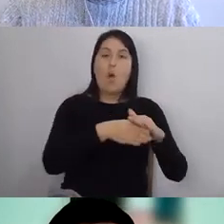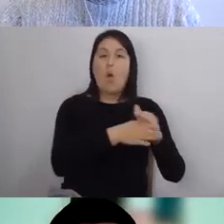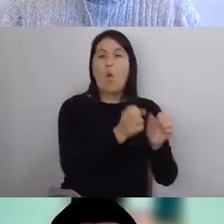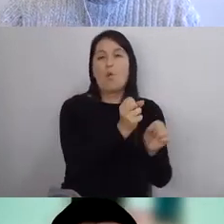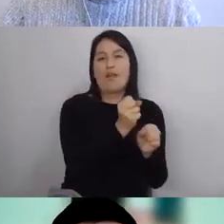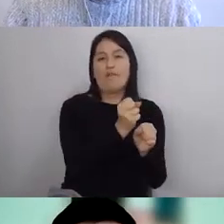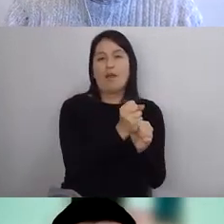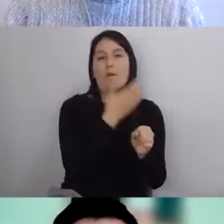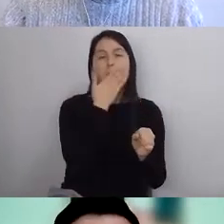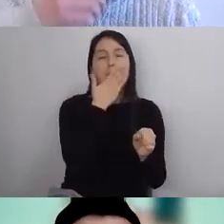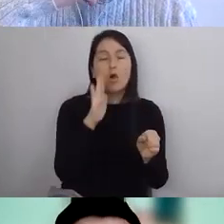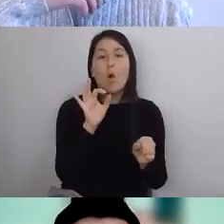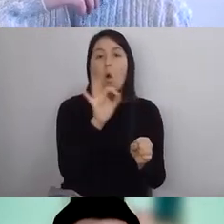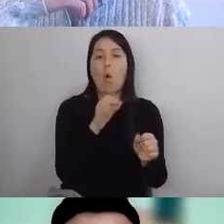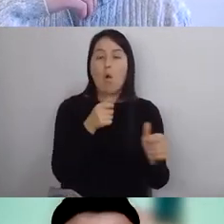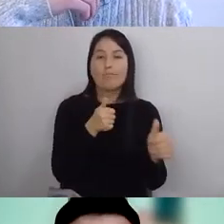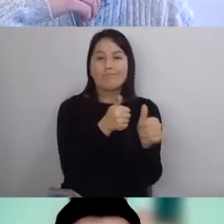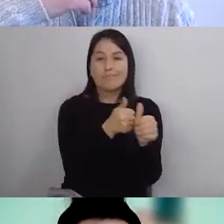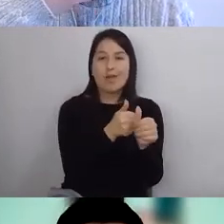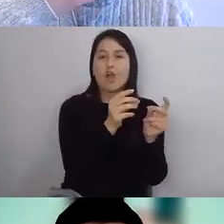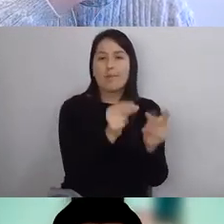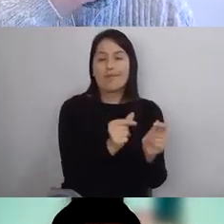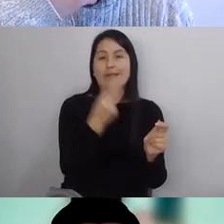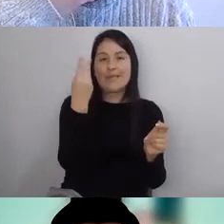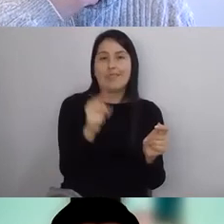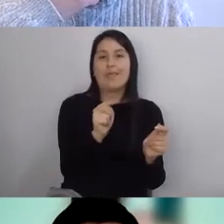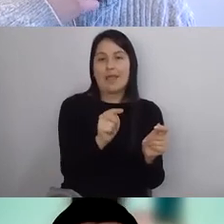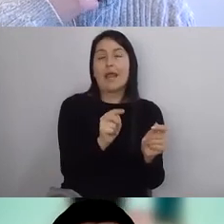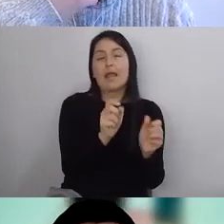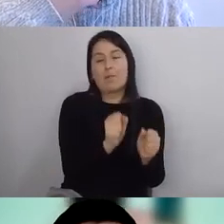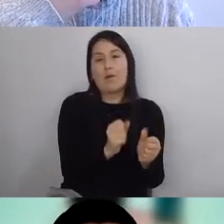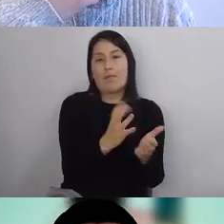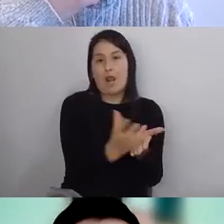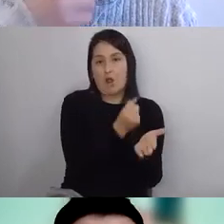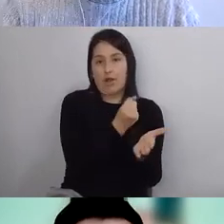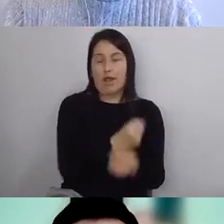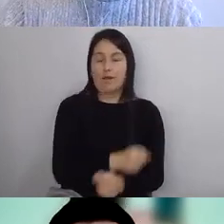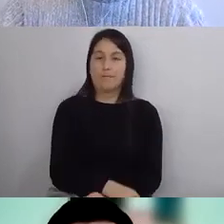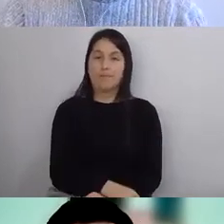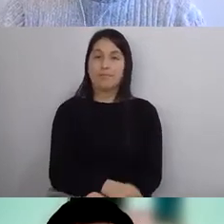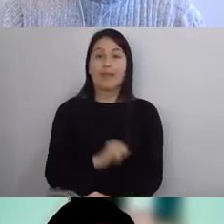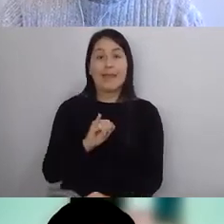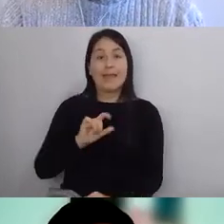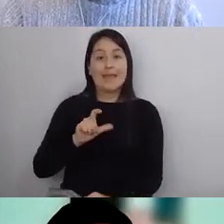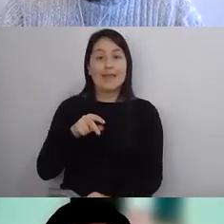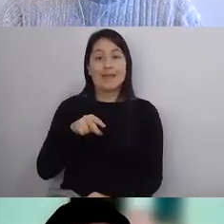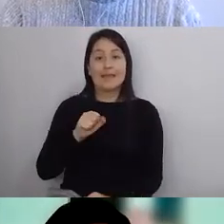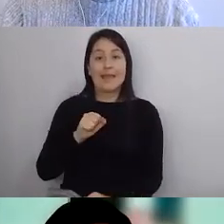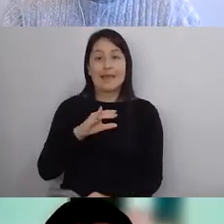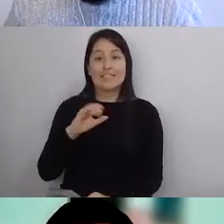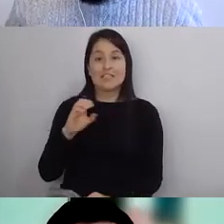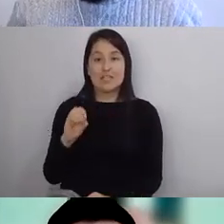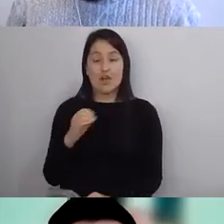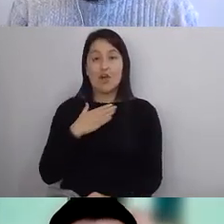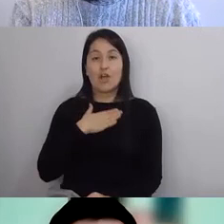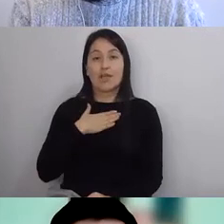desempeño cercano a estas competencias propias que puedan llegar a tener. Ignacio, para ir cerrando, quiero